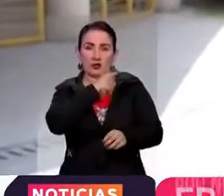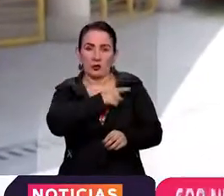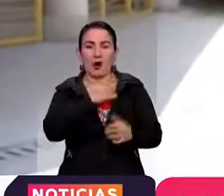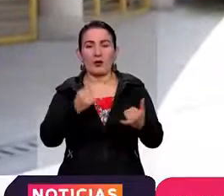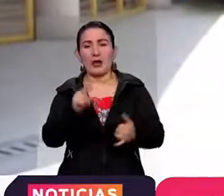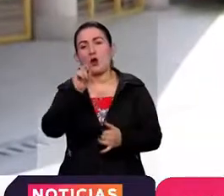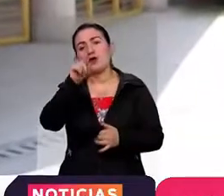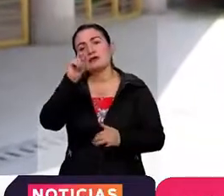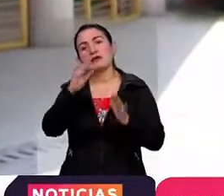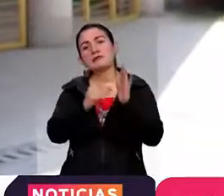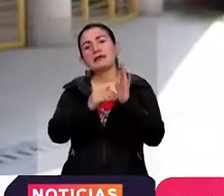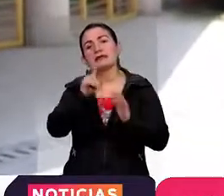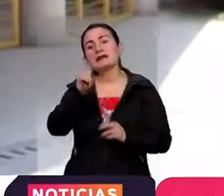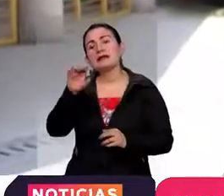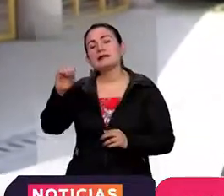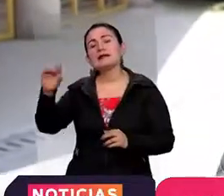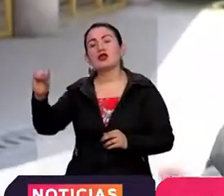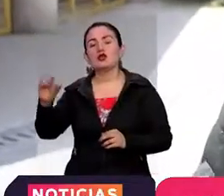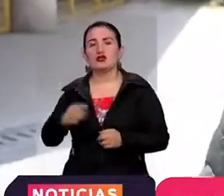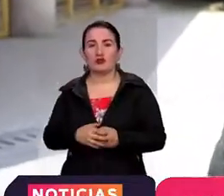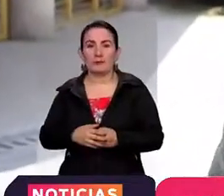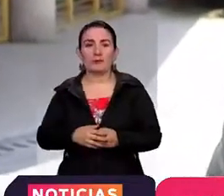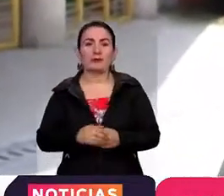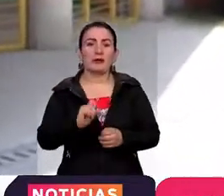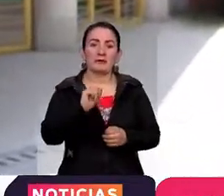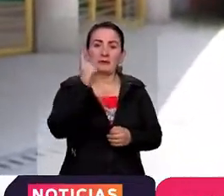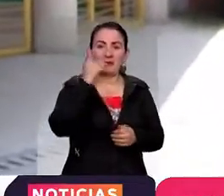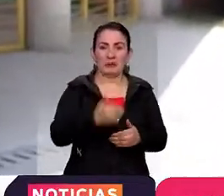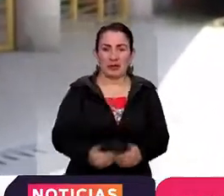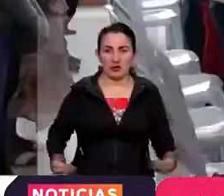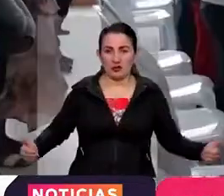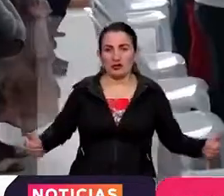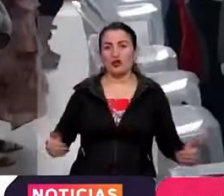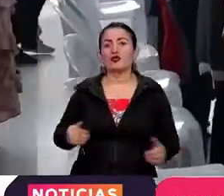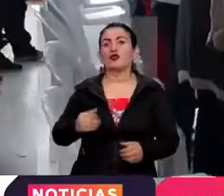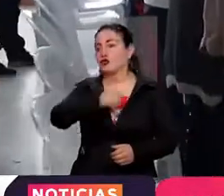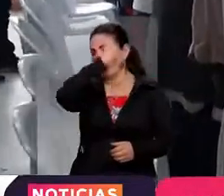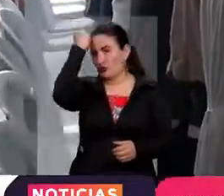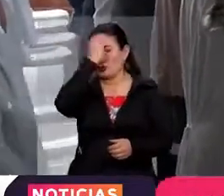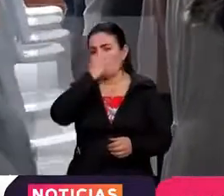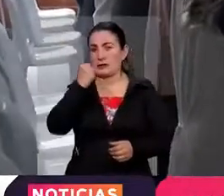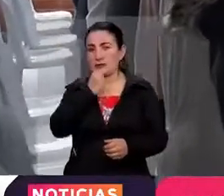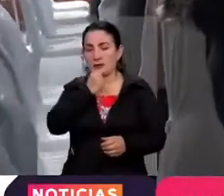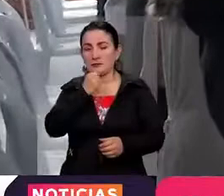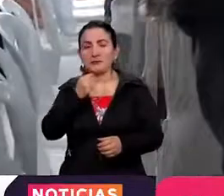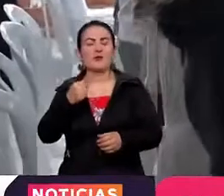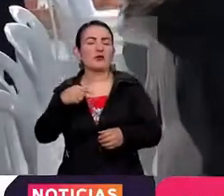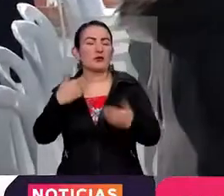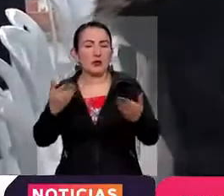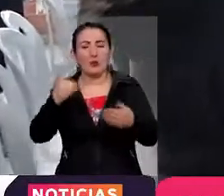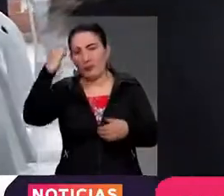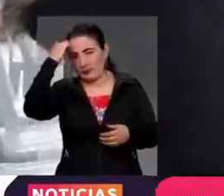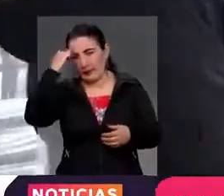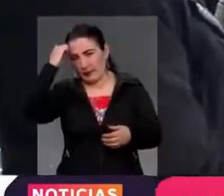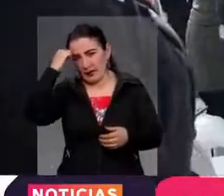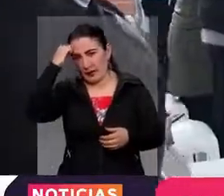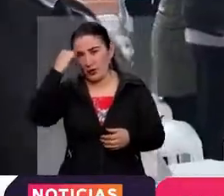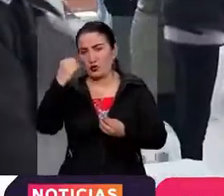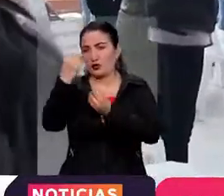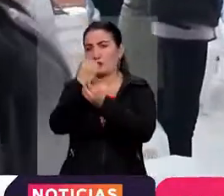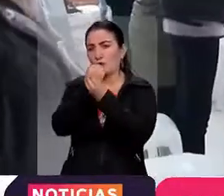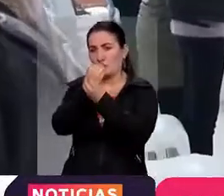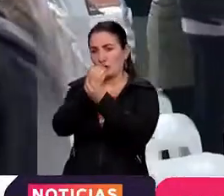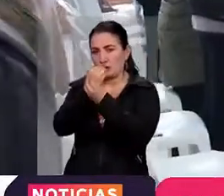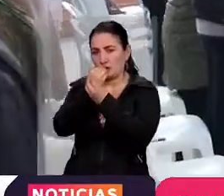tenemos 11.600 cupos cubiertos de primera infancia en el municipio de Soacha. Se trabajará a través de componentes pedagógicos, nutricionales